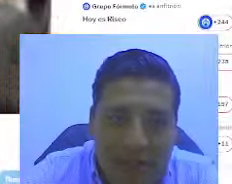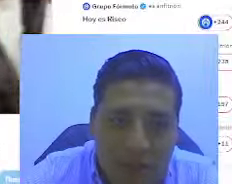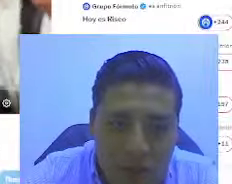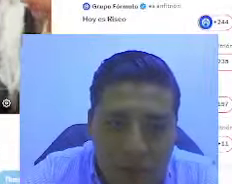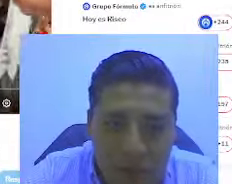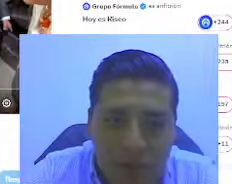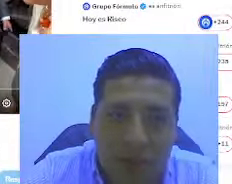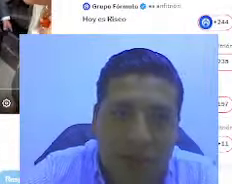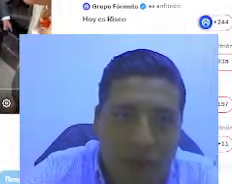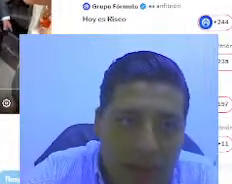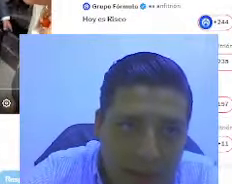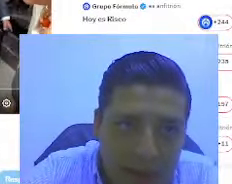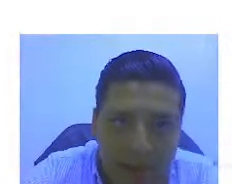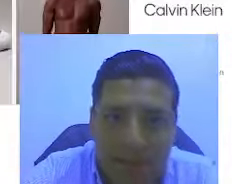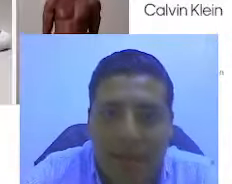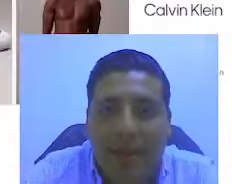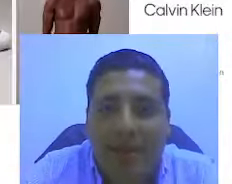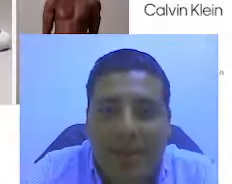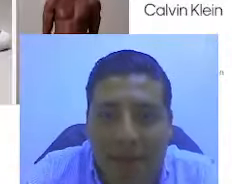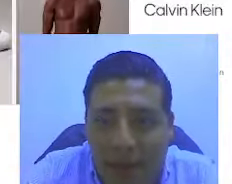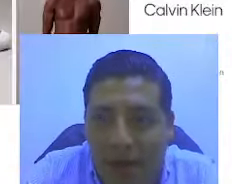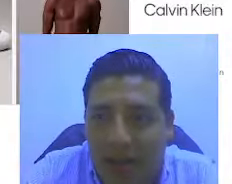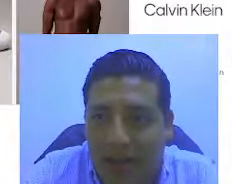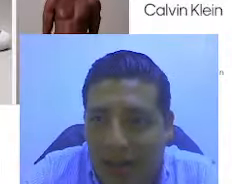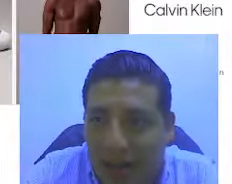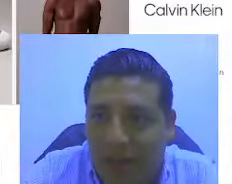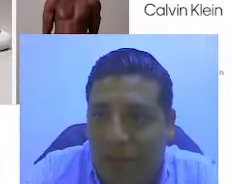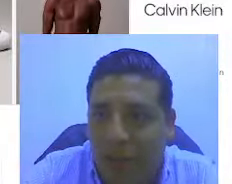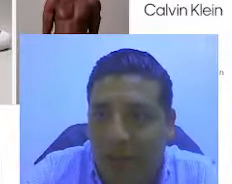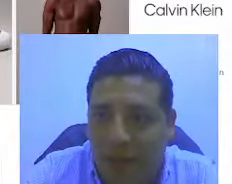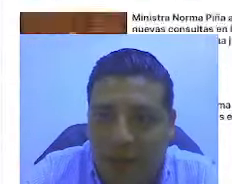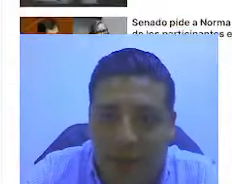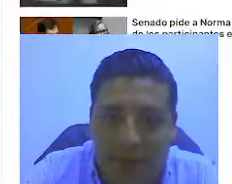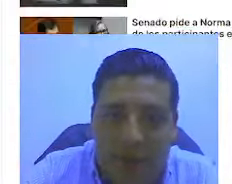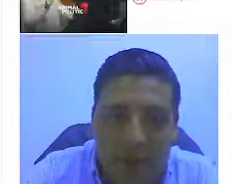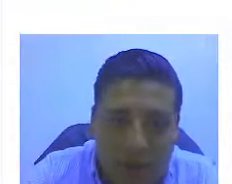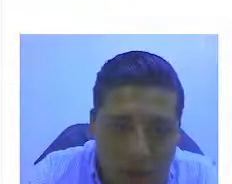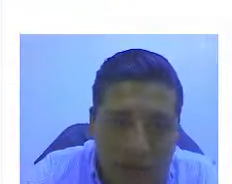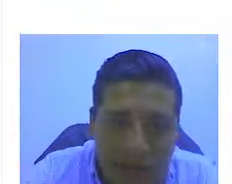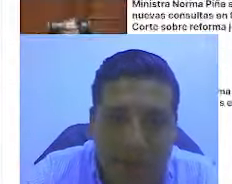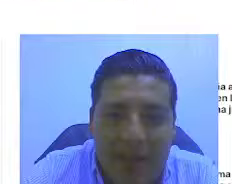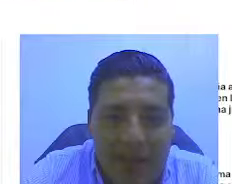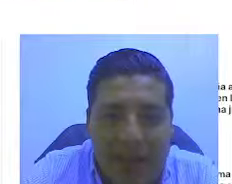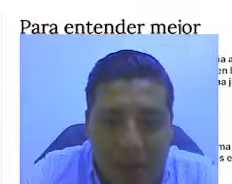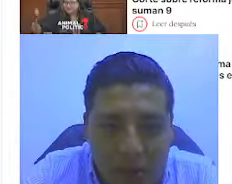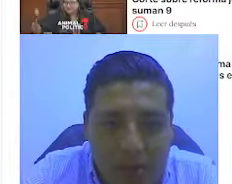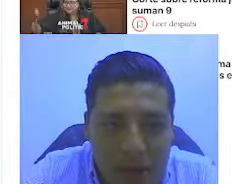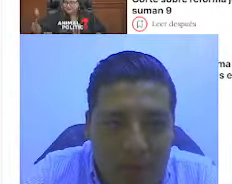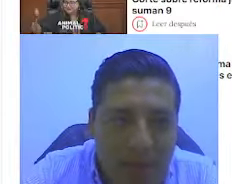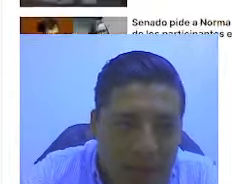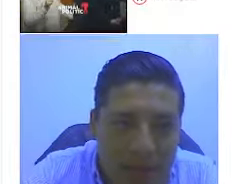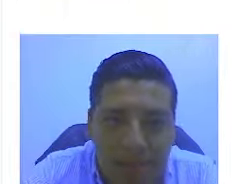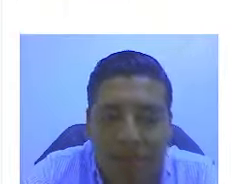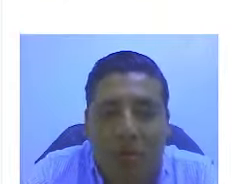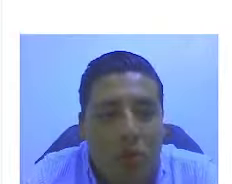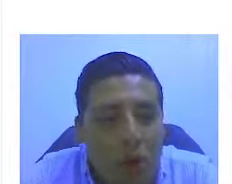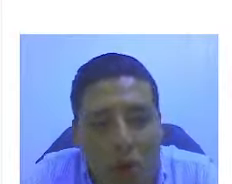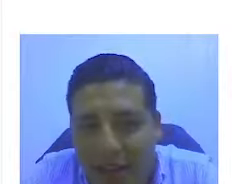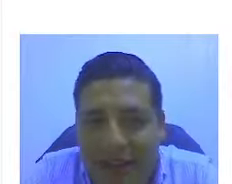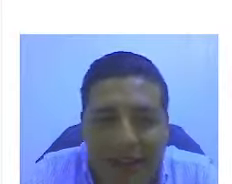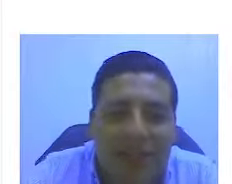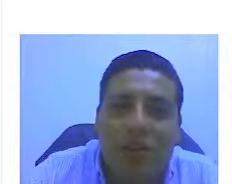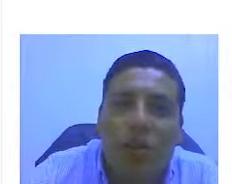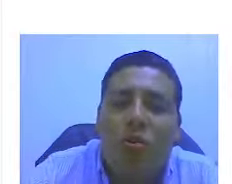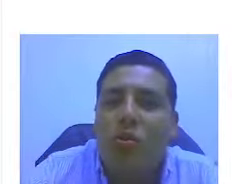una noticia que muy pocos esperaban se vieron las caras por primera Noroña y Norma piña